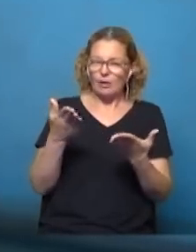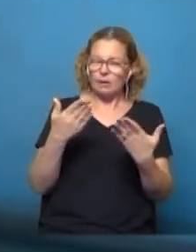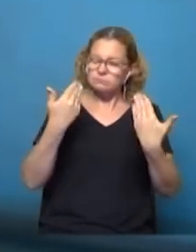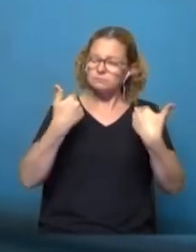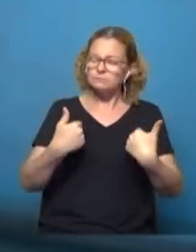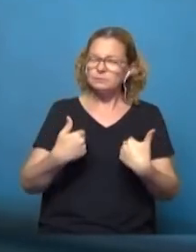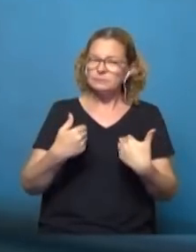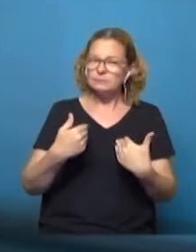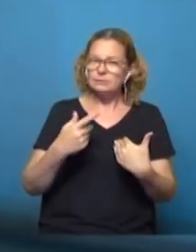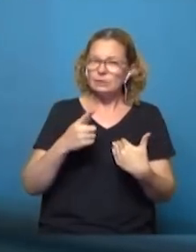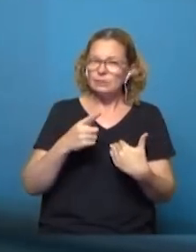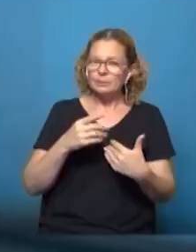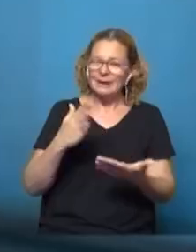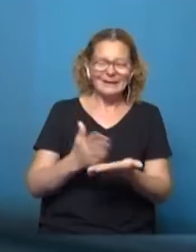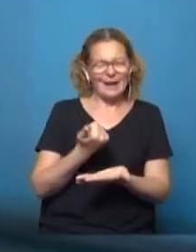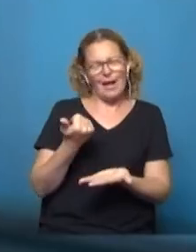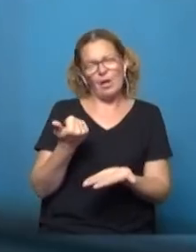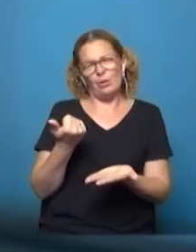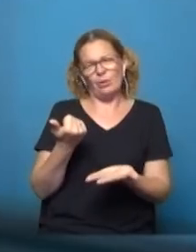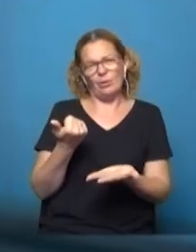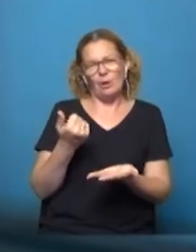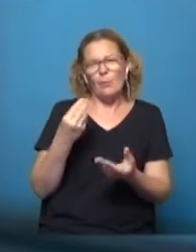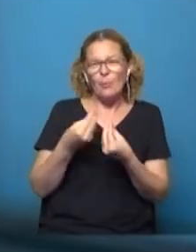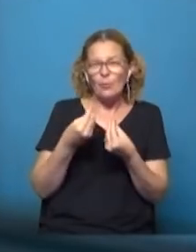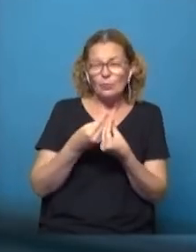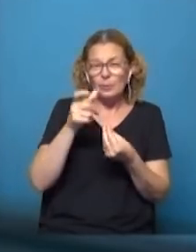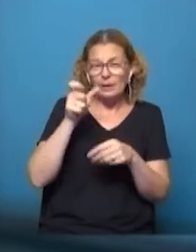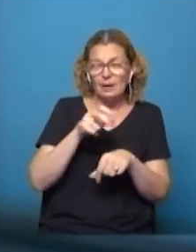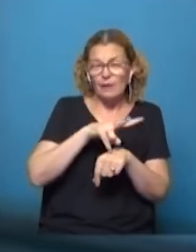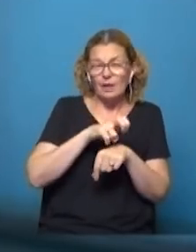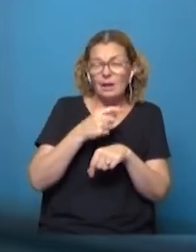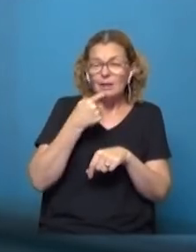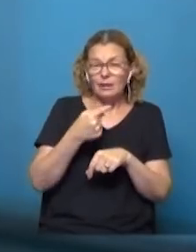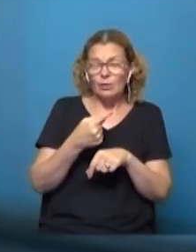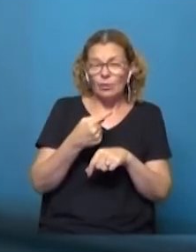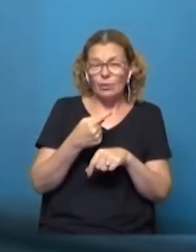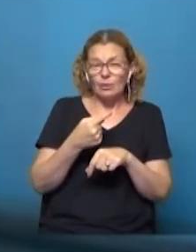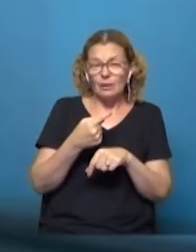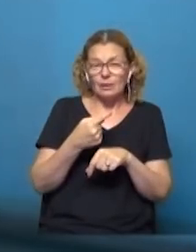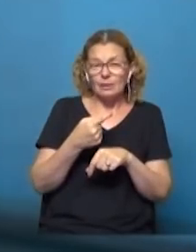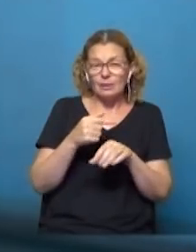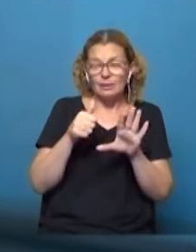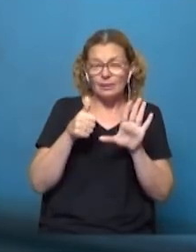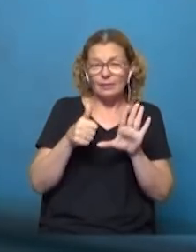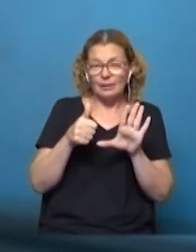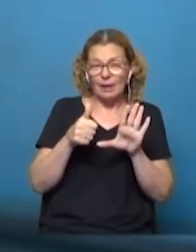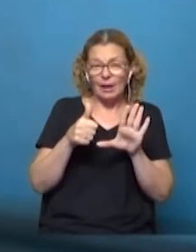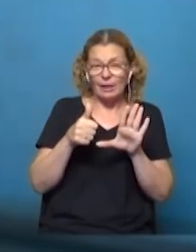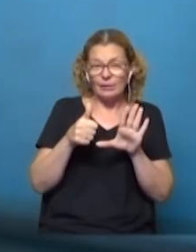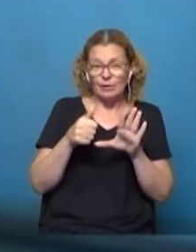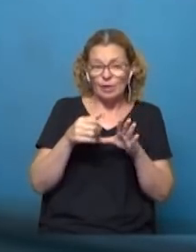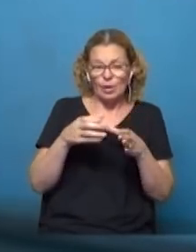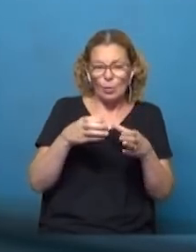potestad de renunciar no le tenía que haber sacado hay mucha gente la fiscal dijo que ha implicado de seis organismos del